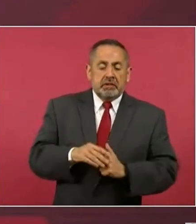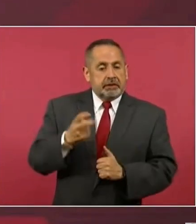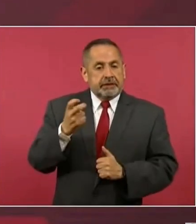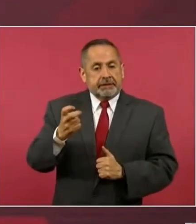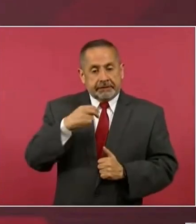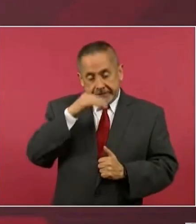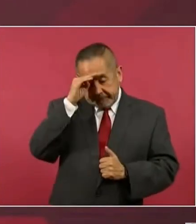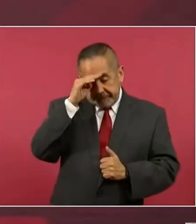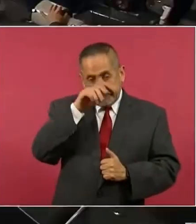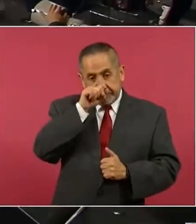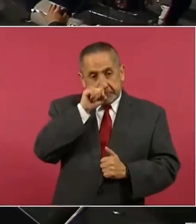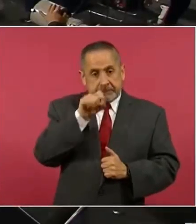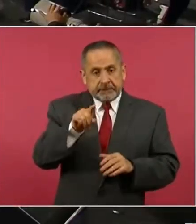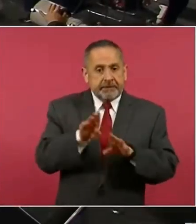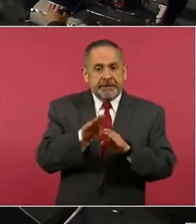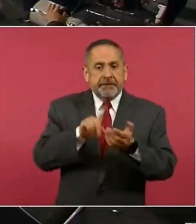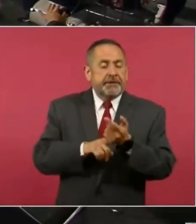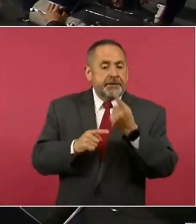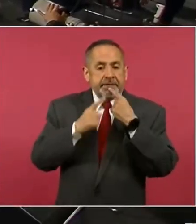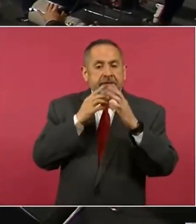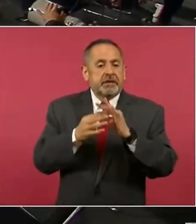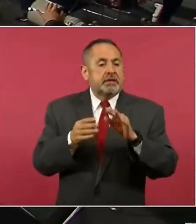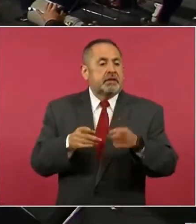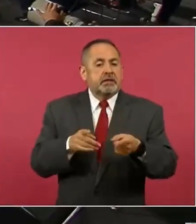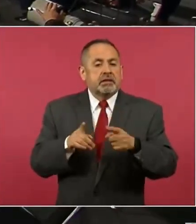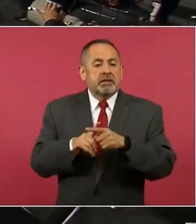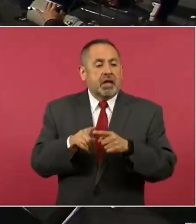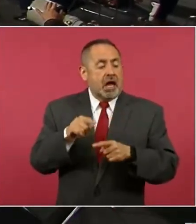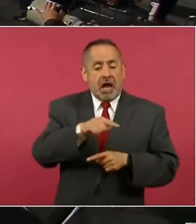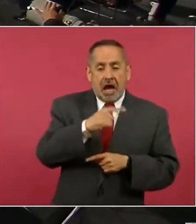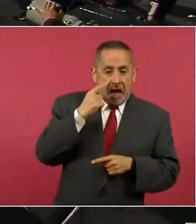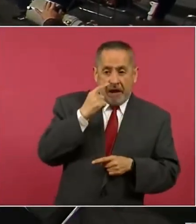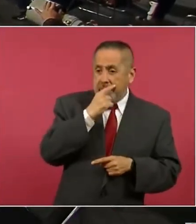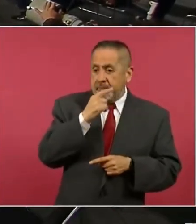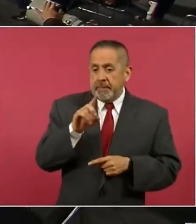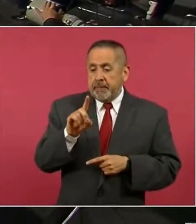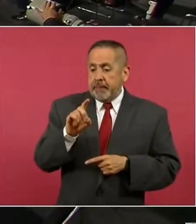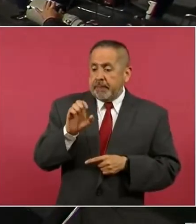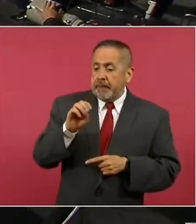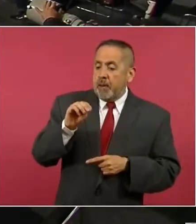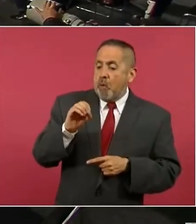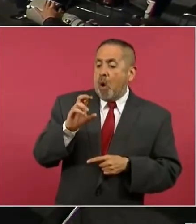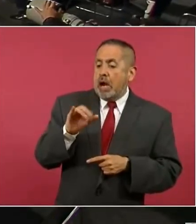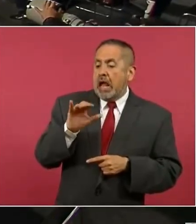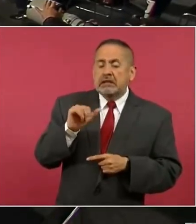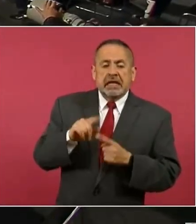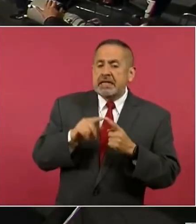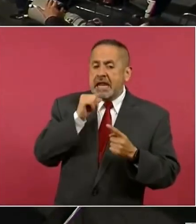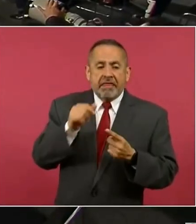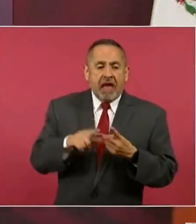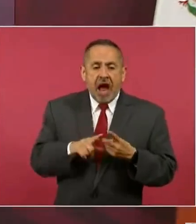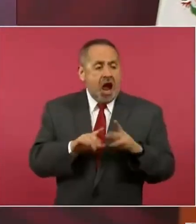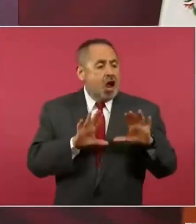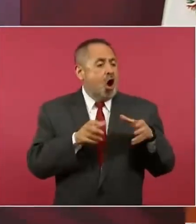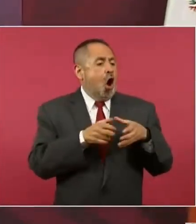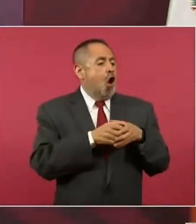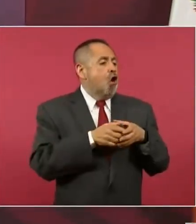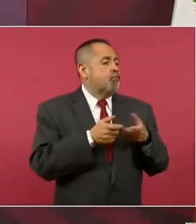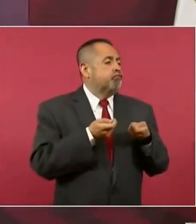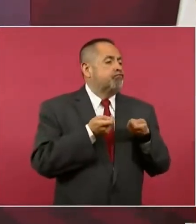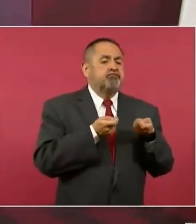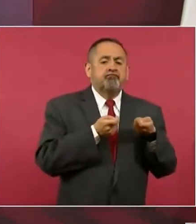porque en sentido estricto no había democracia, era una oligarquía la que